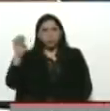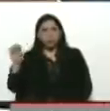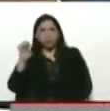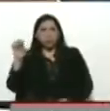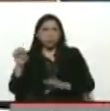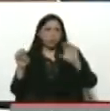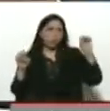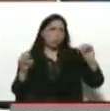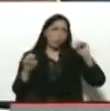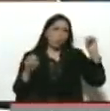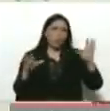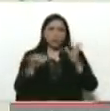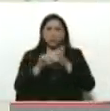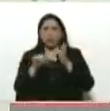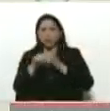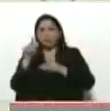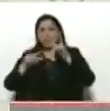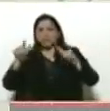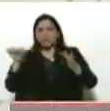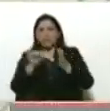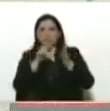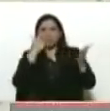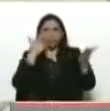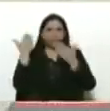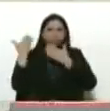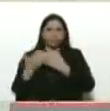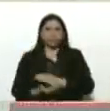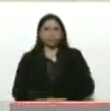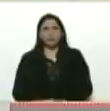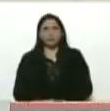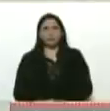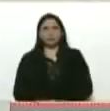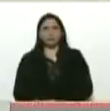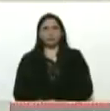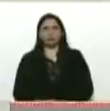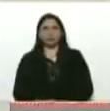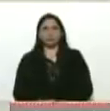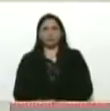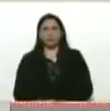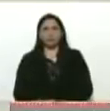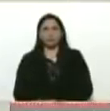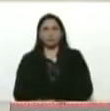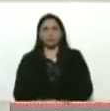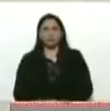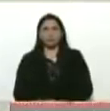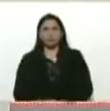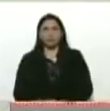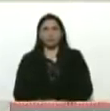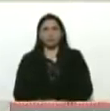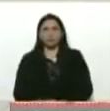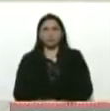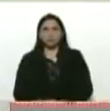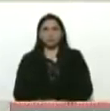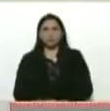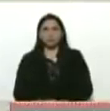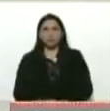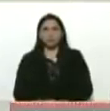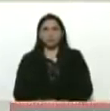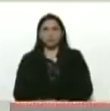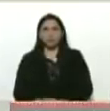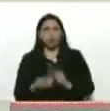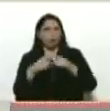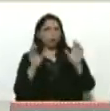¿De dónde salió esa gente? Ellos salieron de por aquí. Por aquí. Por aquí salieron otros.